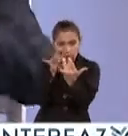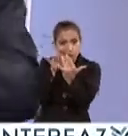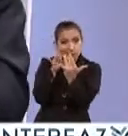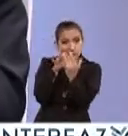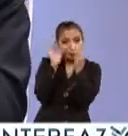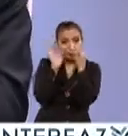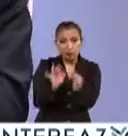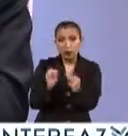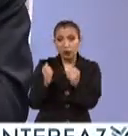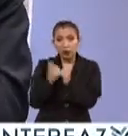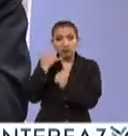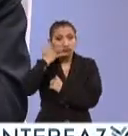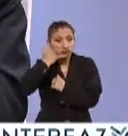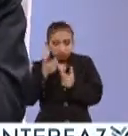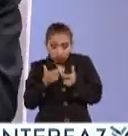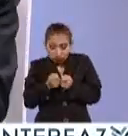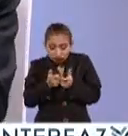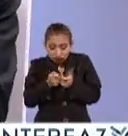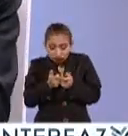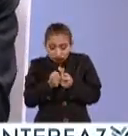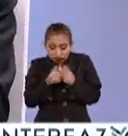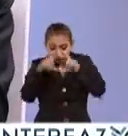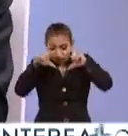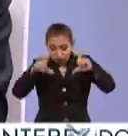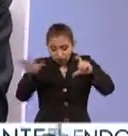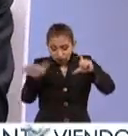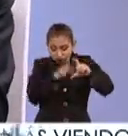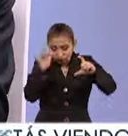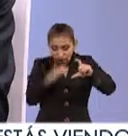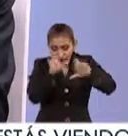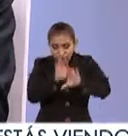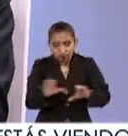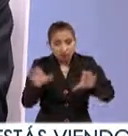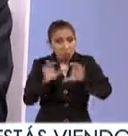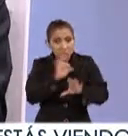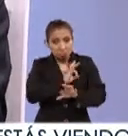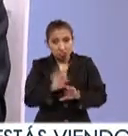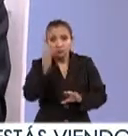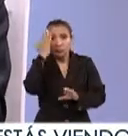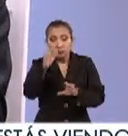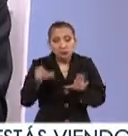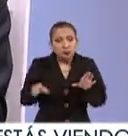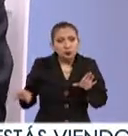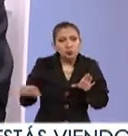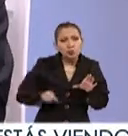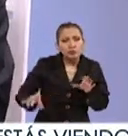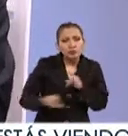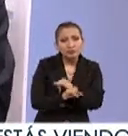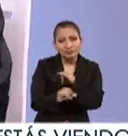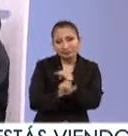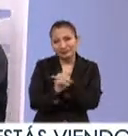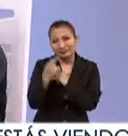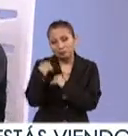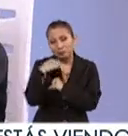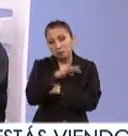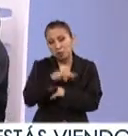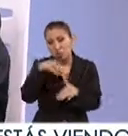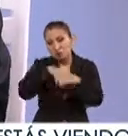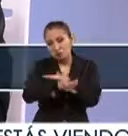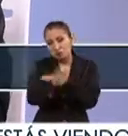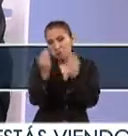conectividad, con un entendimiento básico de la computadora, saber navegar internet, con eso el alumno